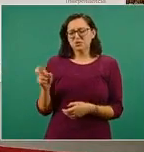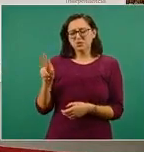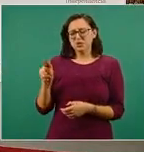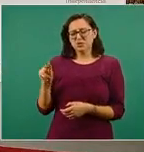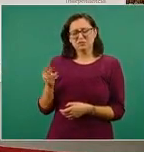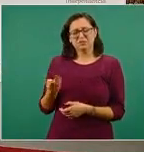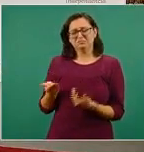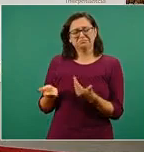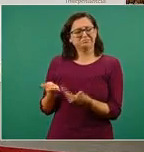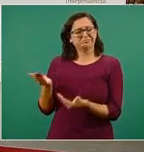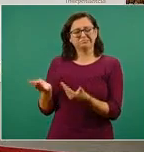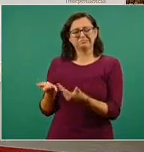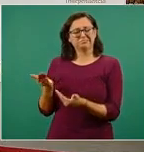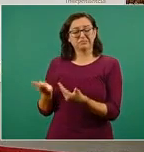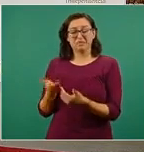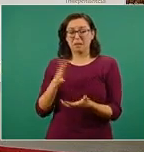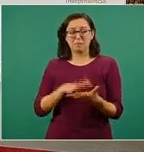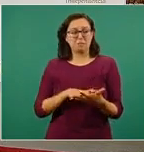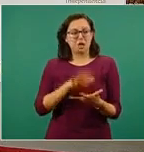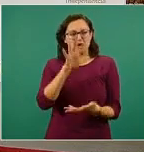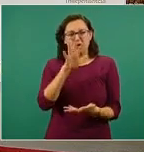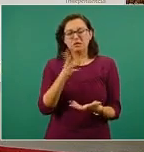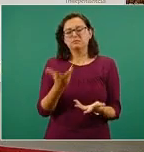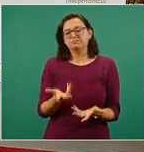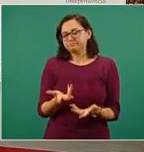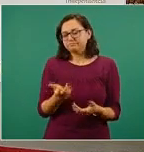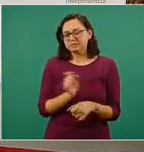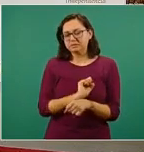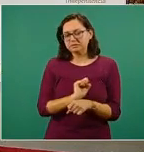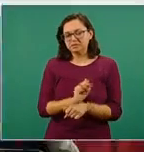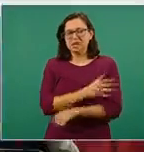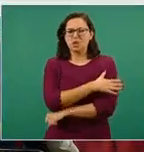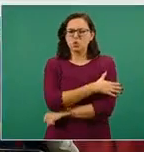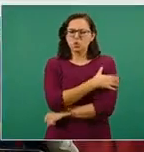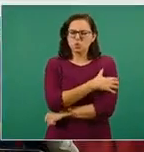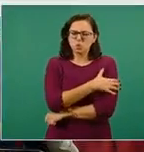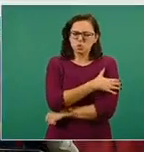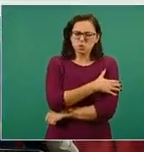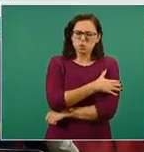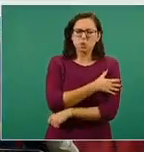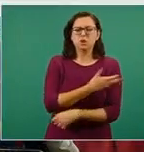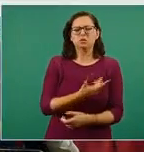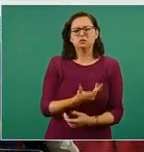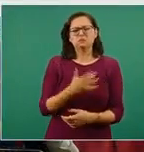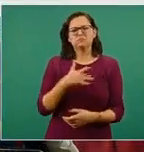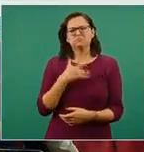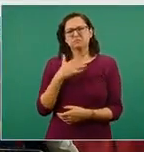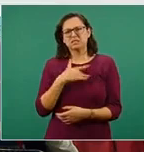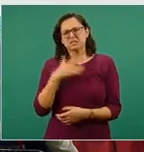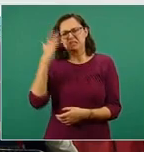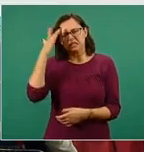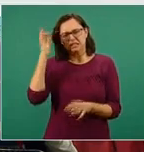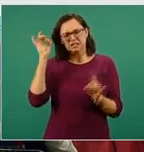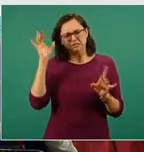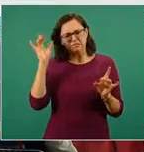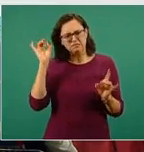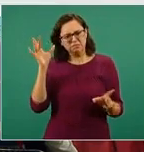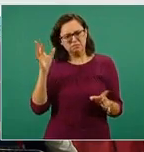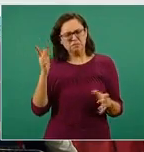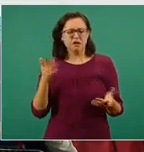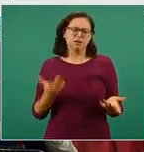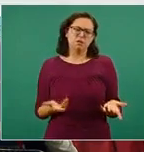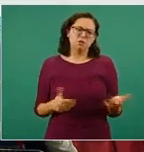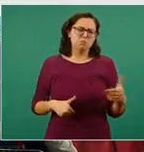mayoría son casos leves, el dolor en el sitio de inyección, algún malestar general, dolor de cabeza,